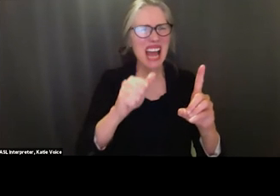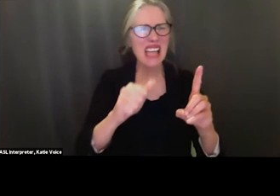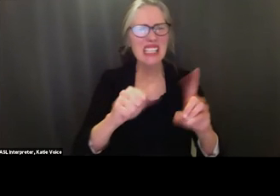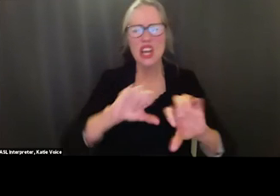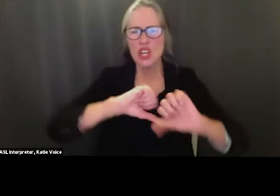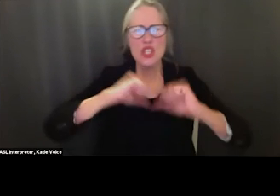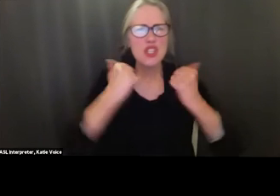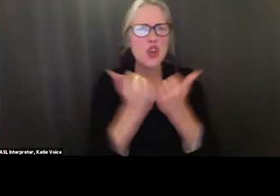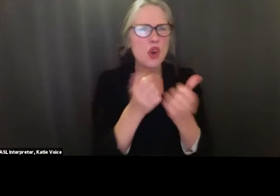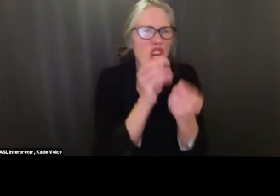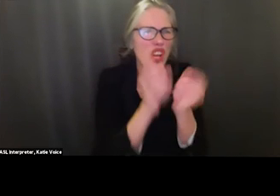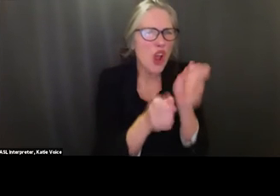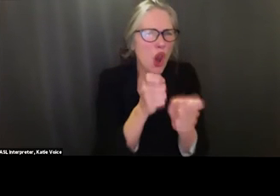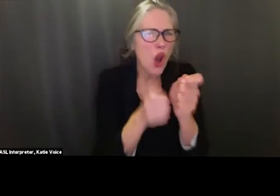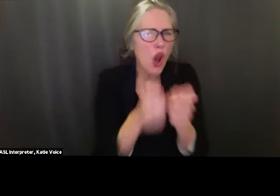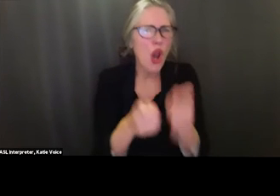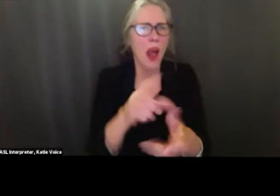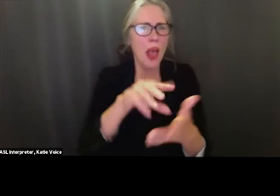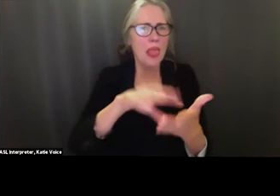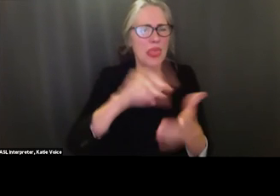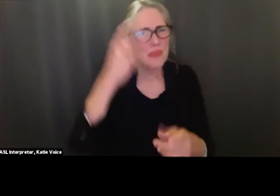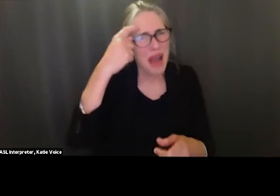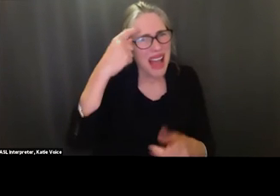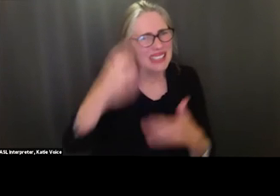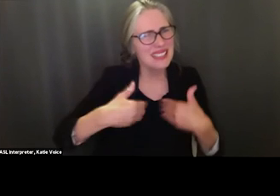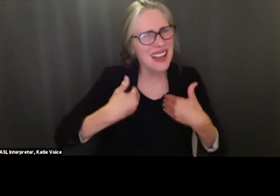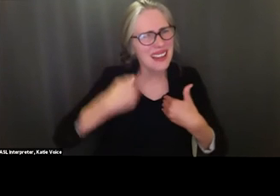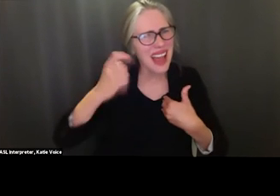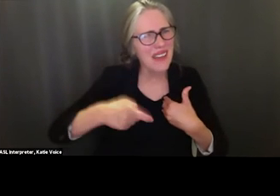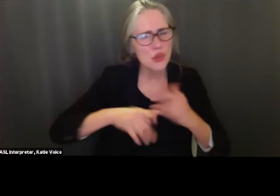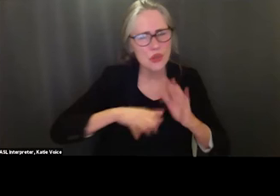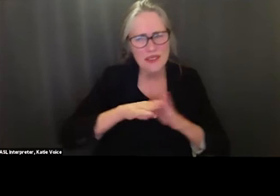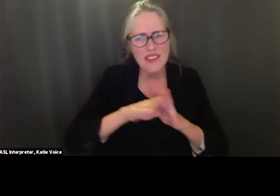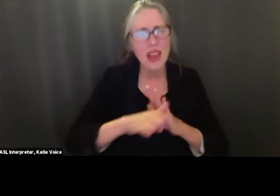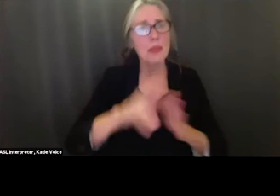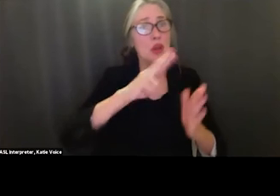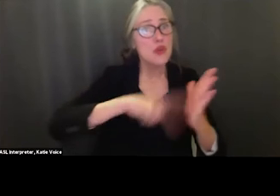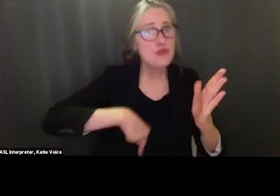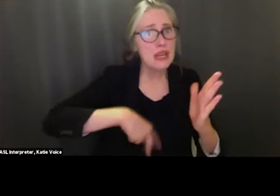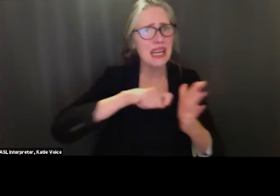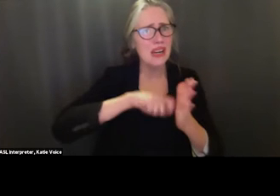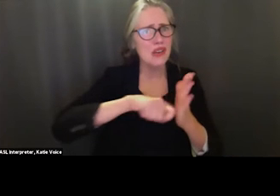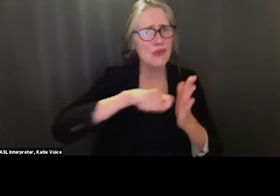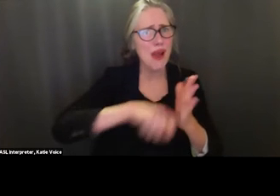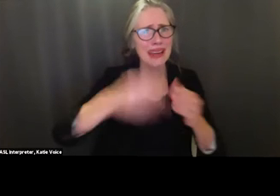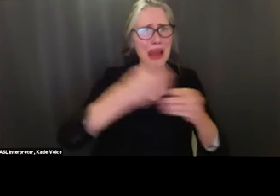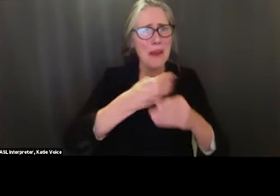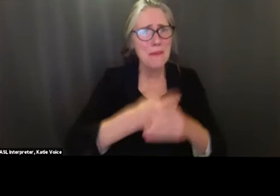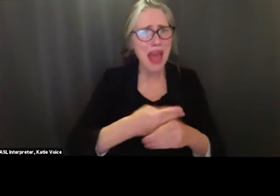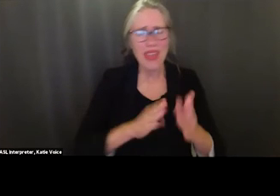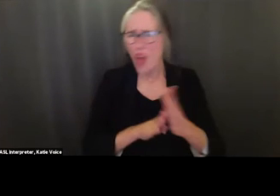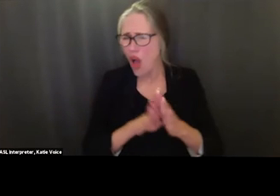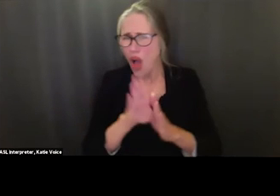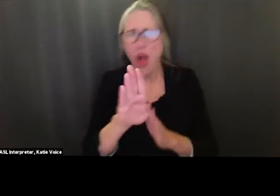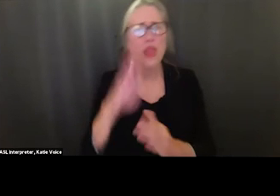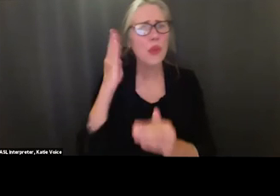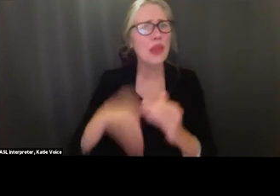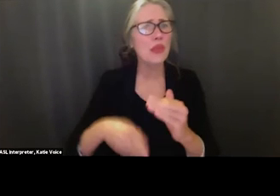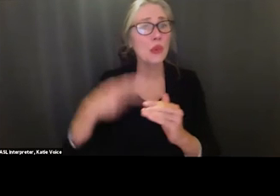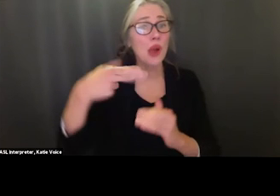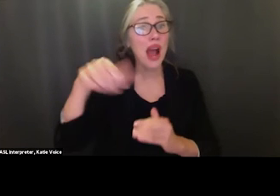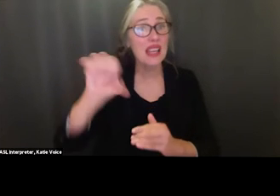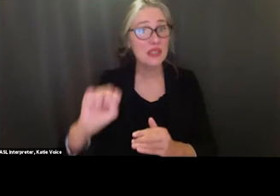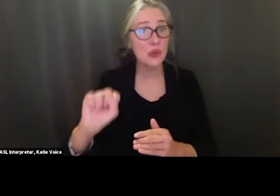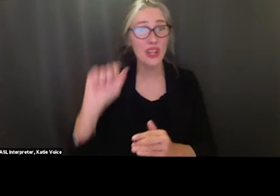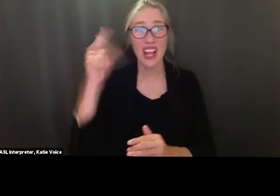lo contrario. Estamos aquí para formar a los estudiantes en las destrezas de lectura, matemáticas y escritura. Como ustedes saben, el